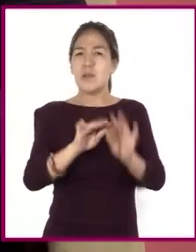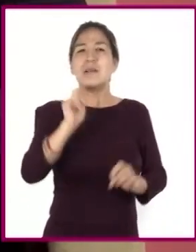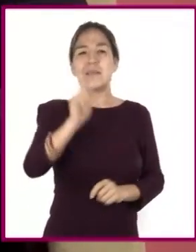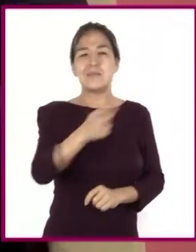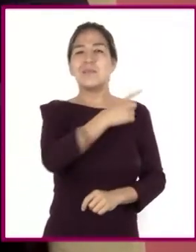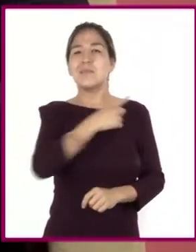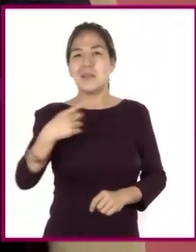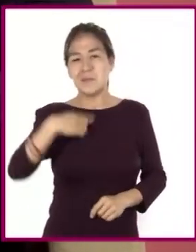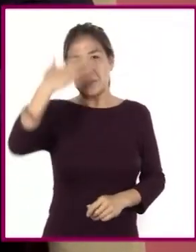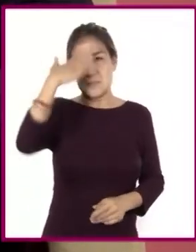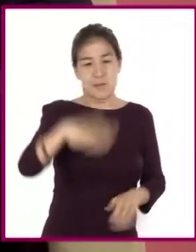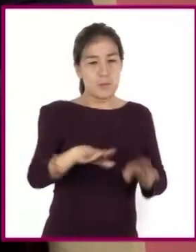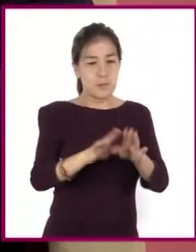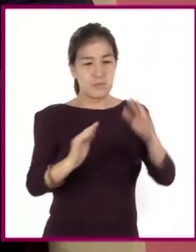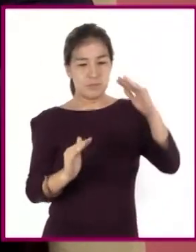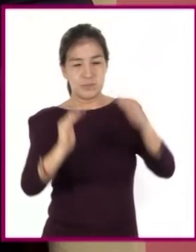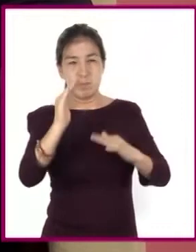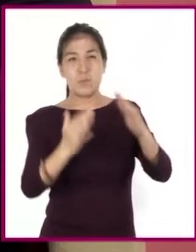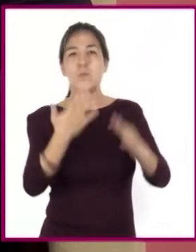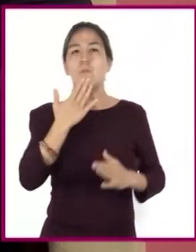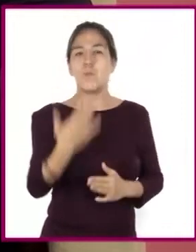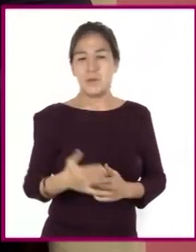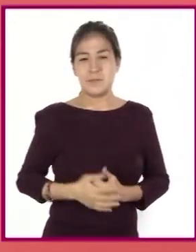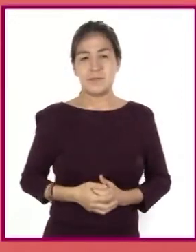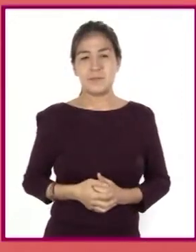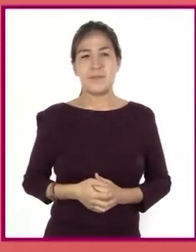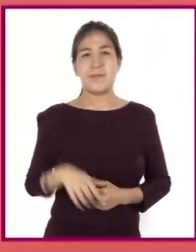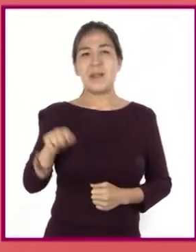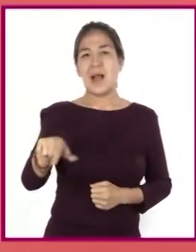saberlos balancear adecuadamente. Los aceites